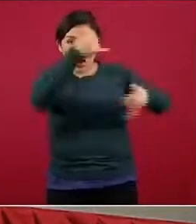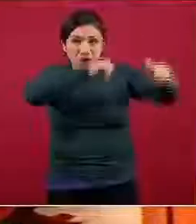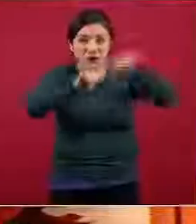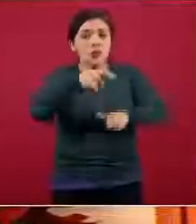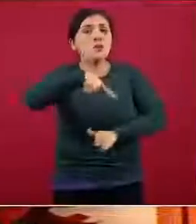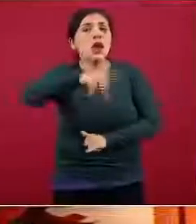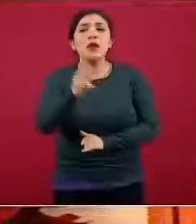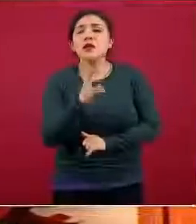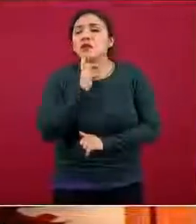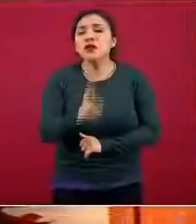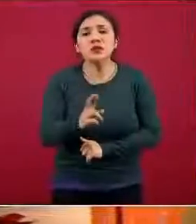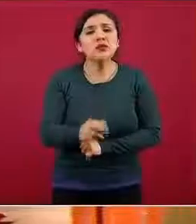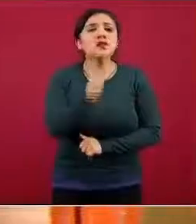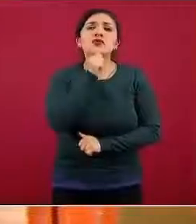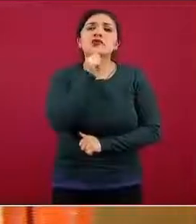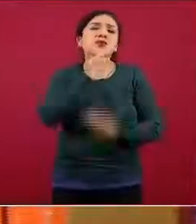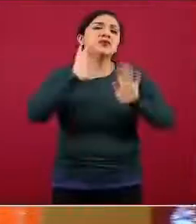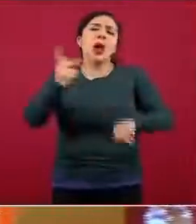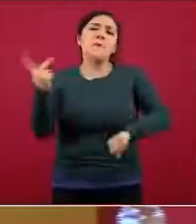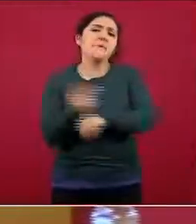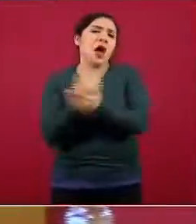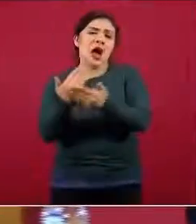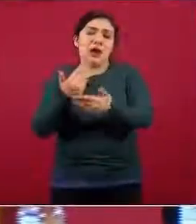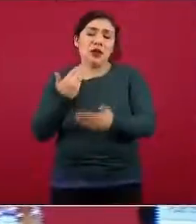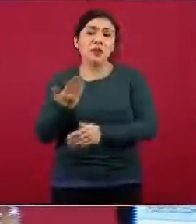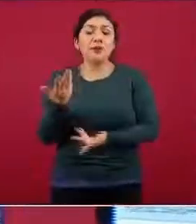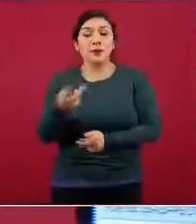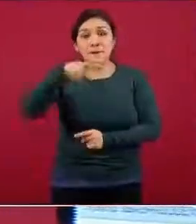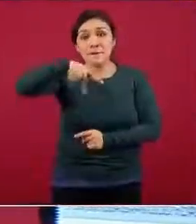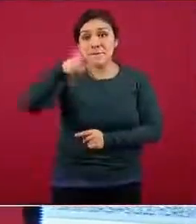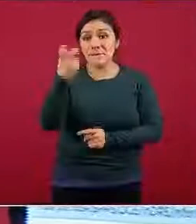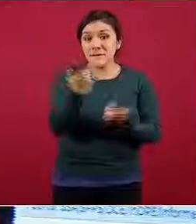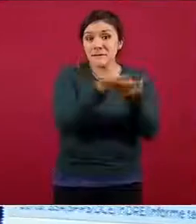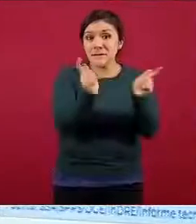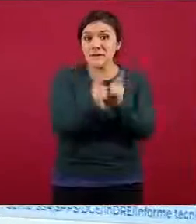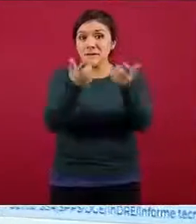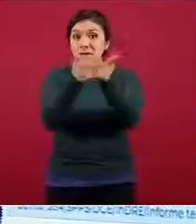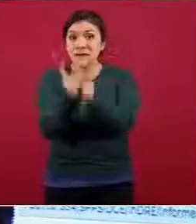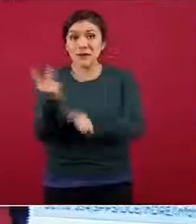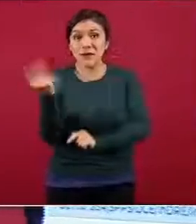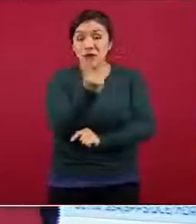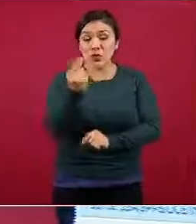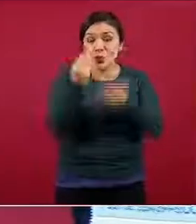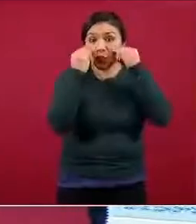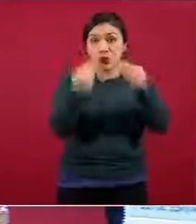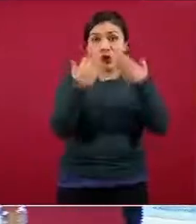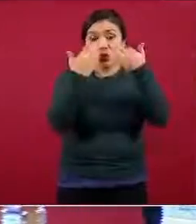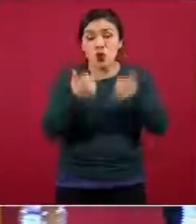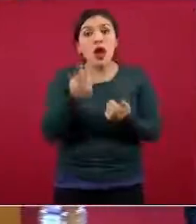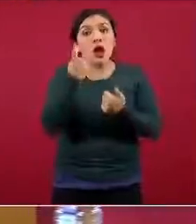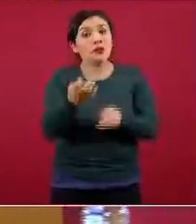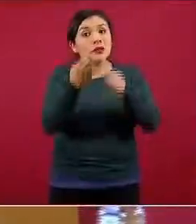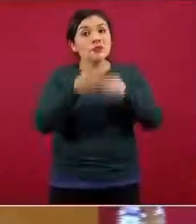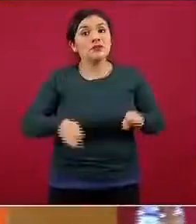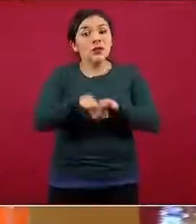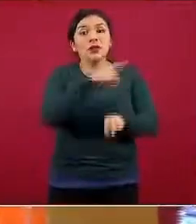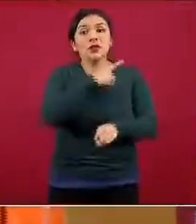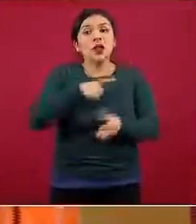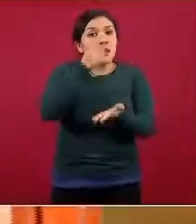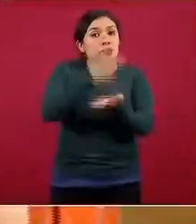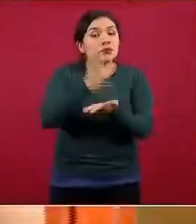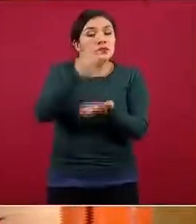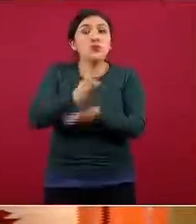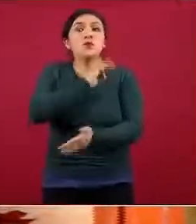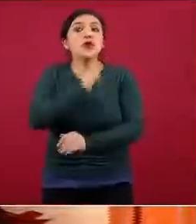tenemos posibilidad de considerar estos resultados. Sin embargo, estos dos grupos, aún sin tener muestra, es muy importante que lo identifiquen como